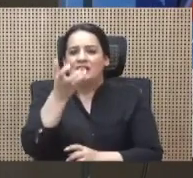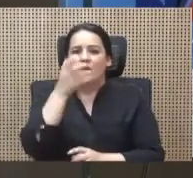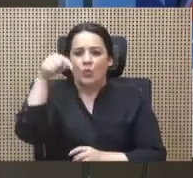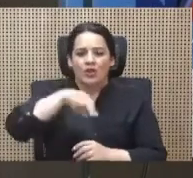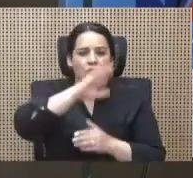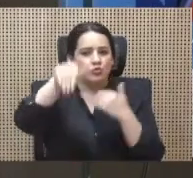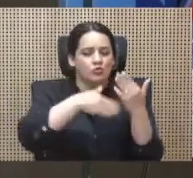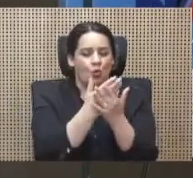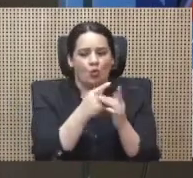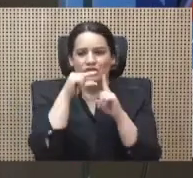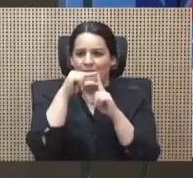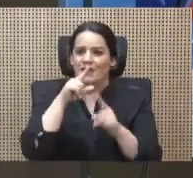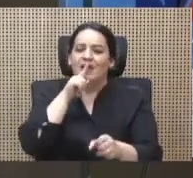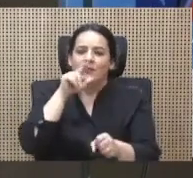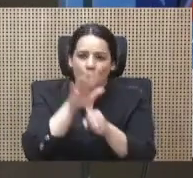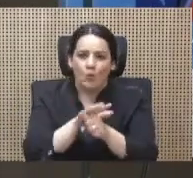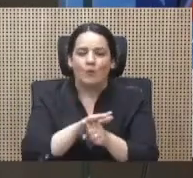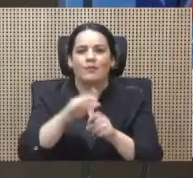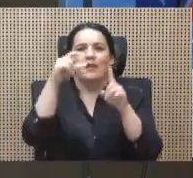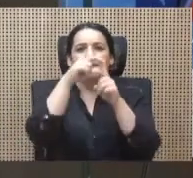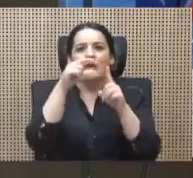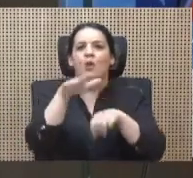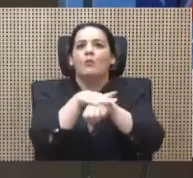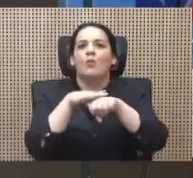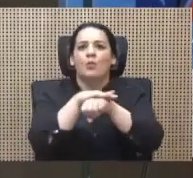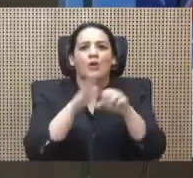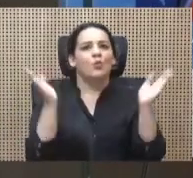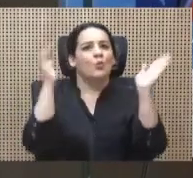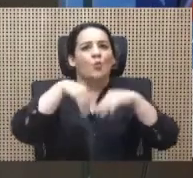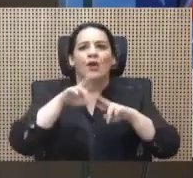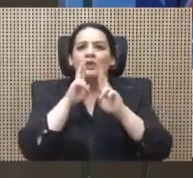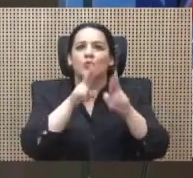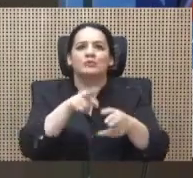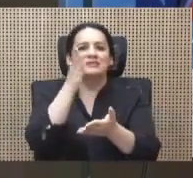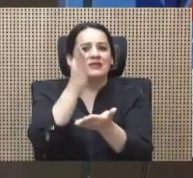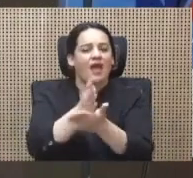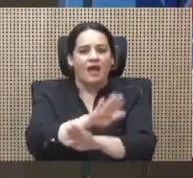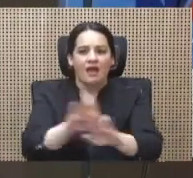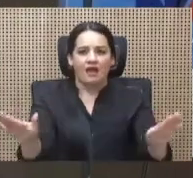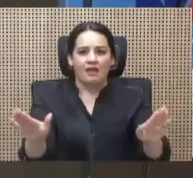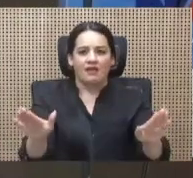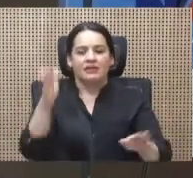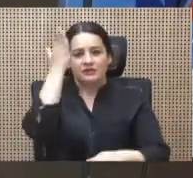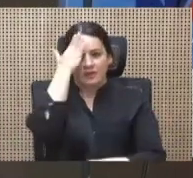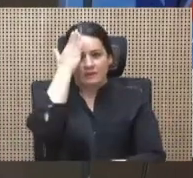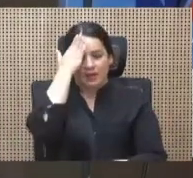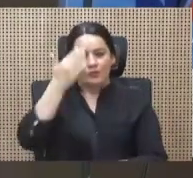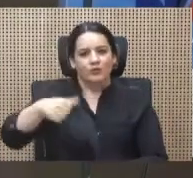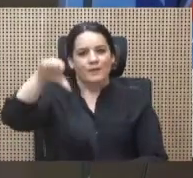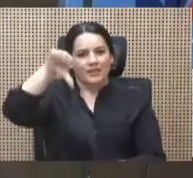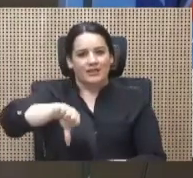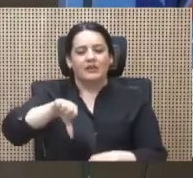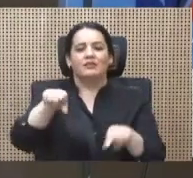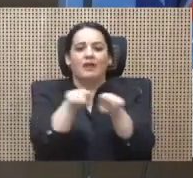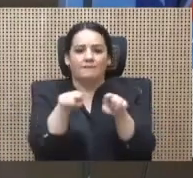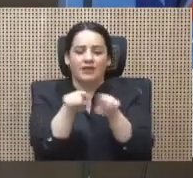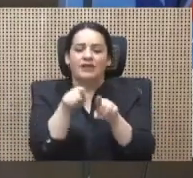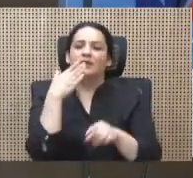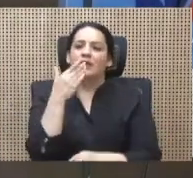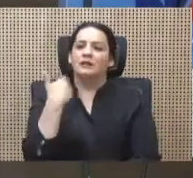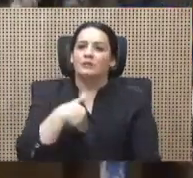todos somos de palabra. Y por favor, si no hay alusión, ya basta, sepamos perder también. Gracias, señor presidente.